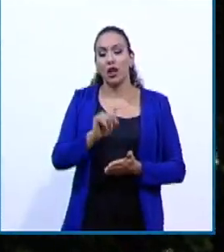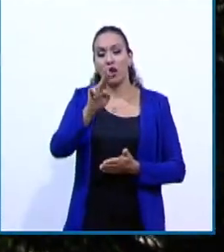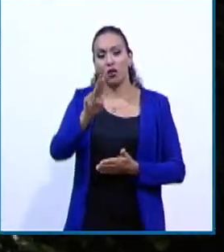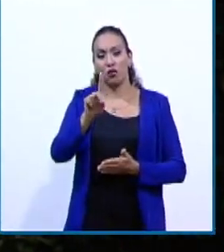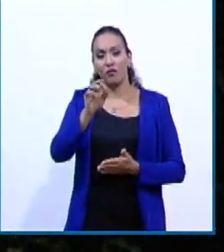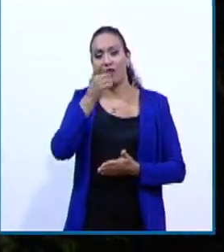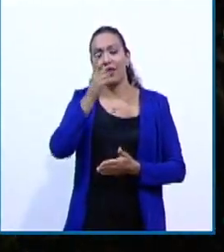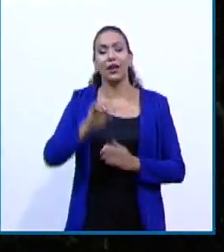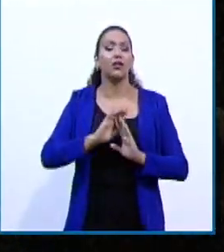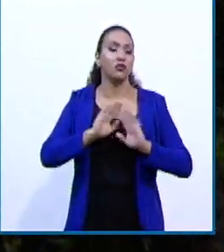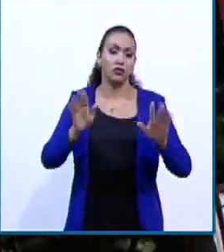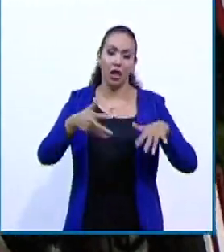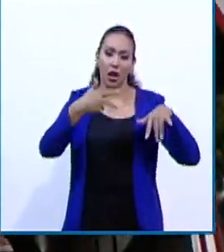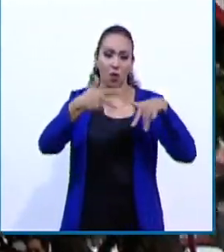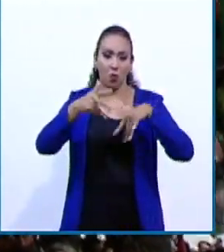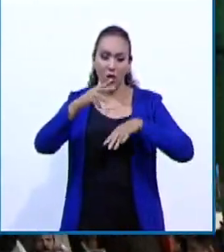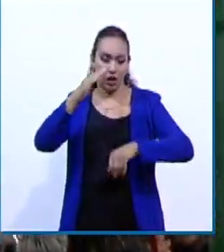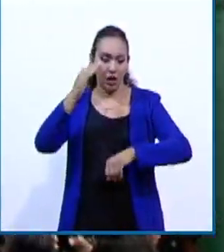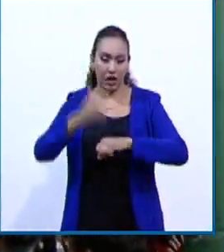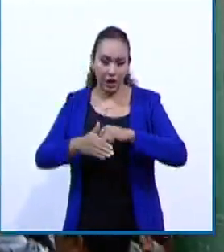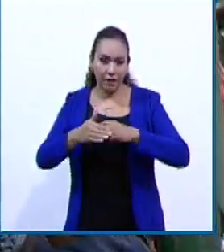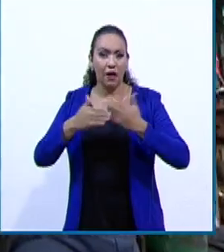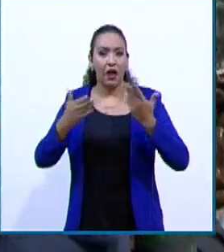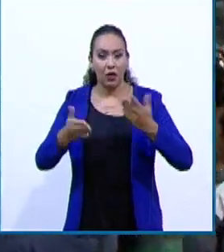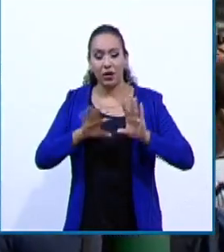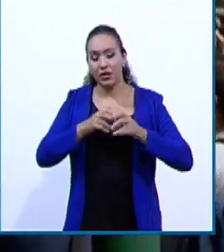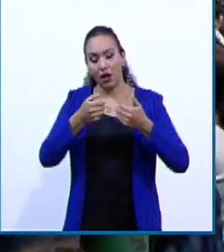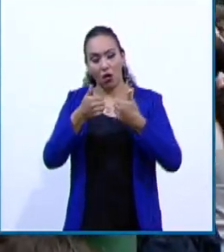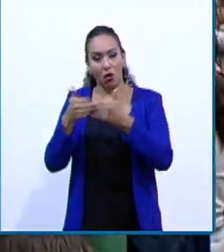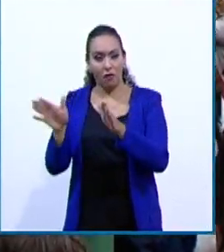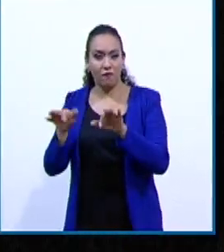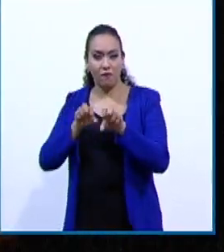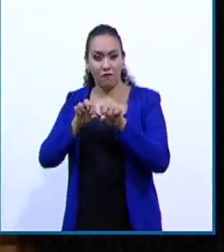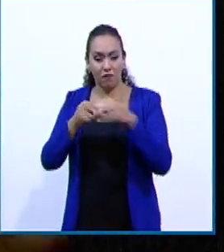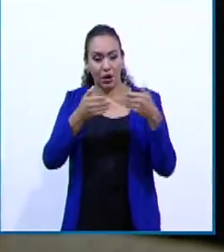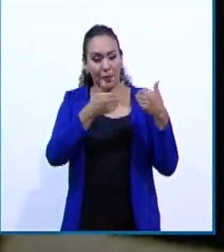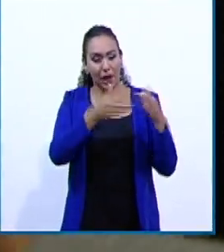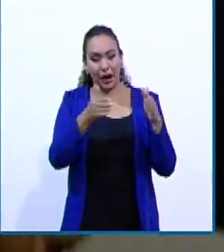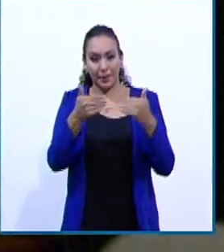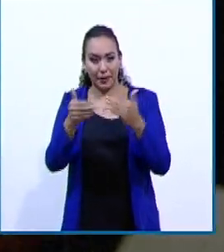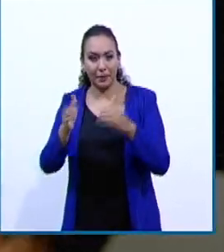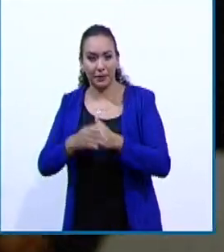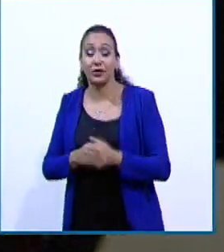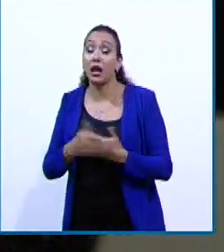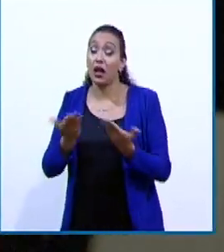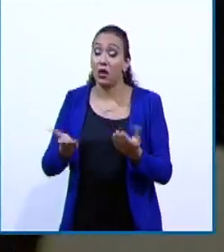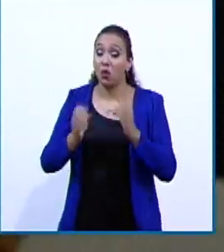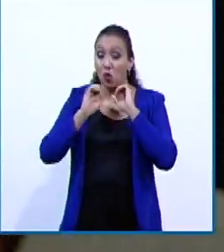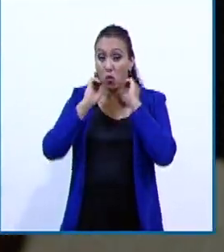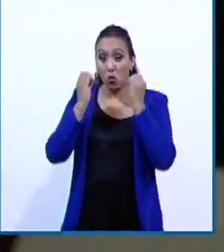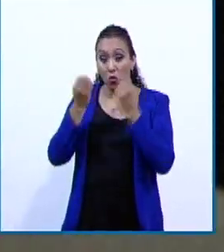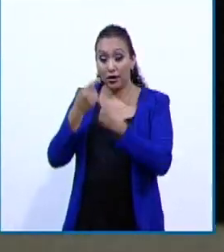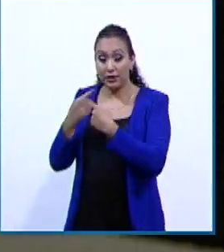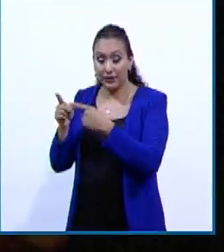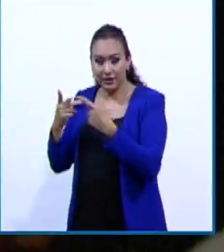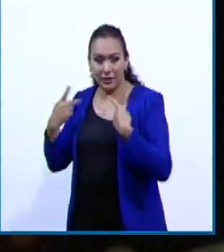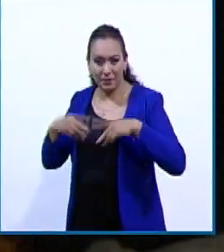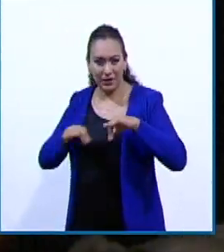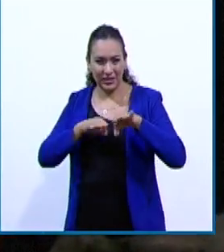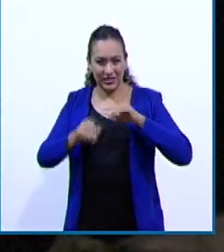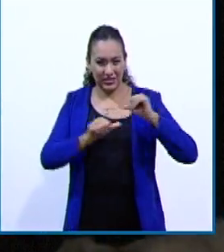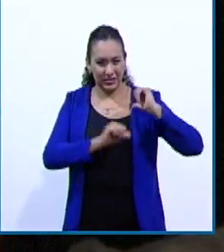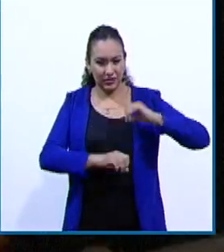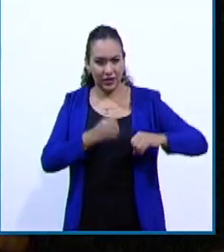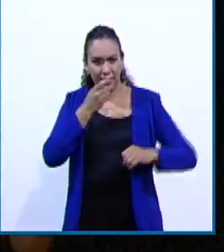a la suspensión, refrendando el compromiso asumido con dirigentes de las diversas organizaciones de las y los trabajadores de respetar